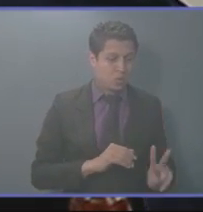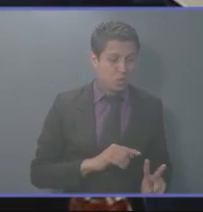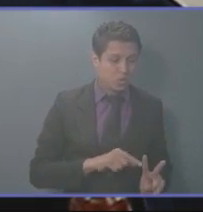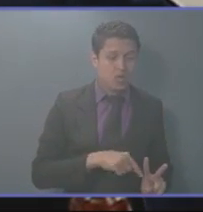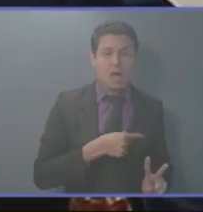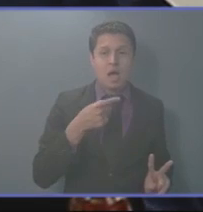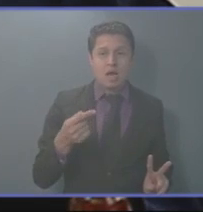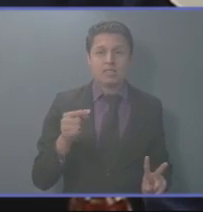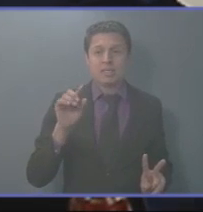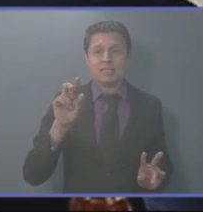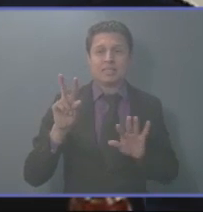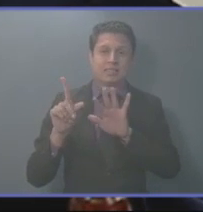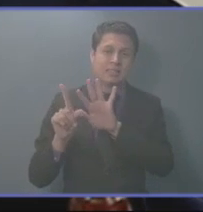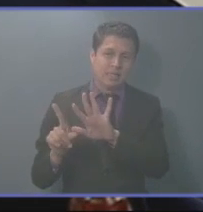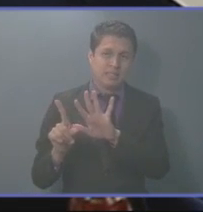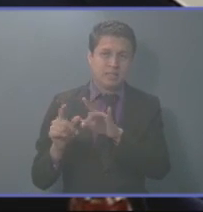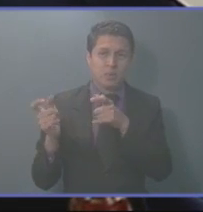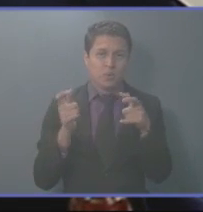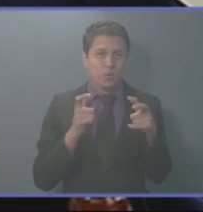a 6 años de edad.